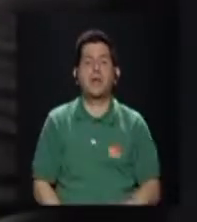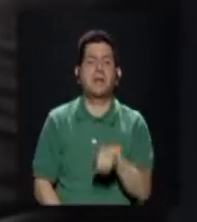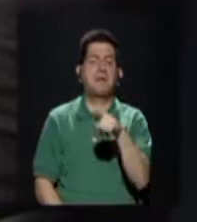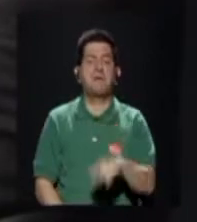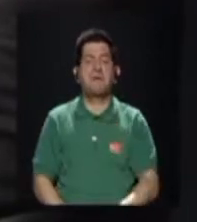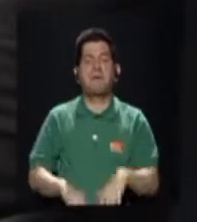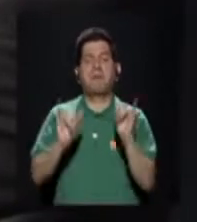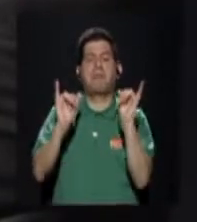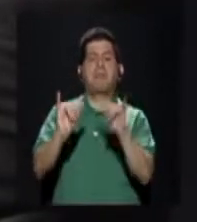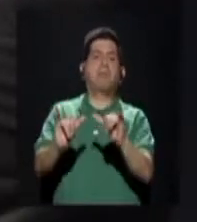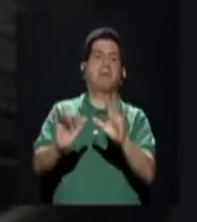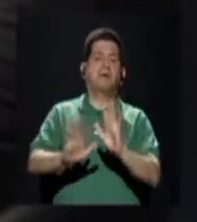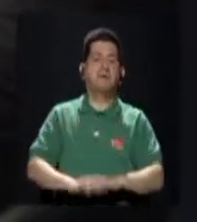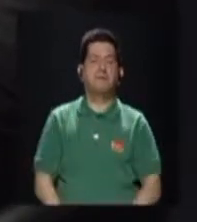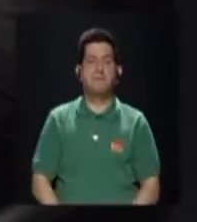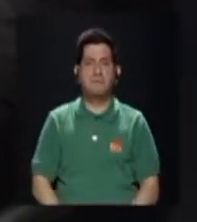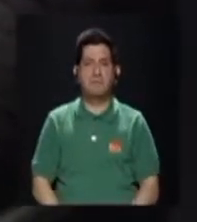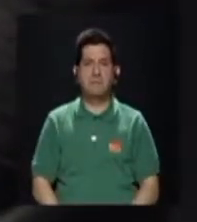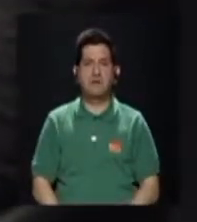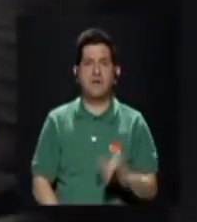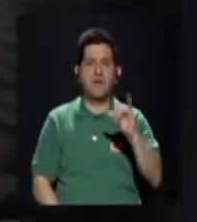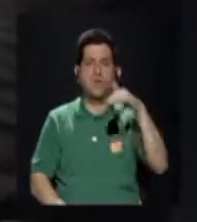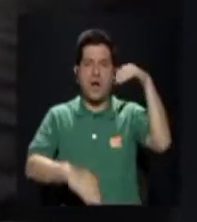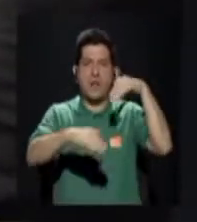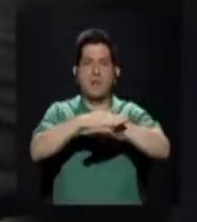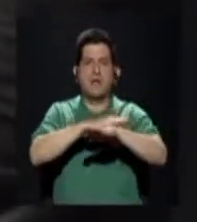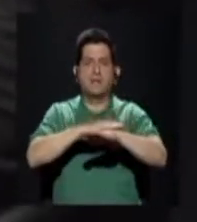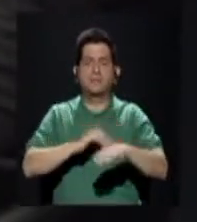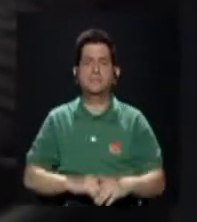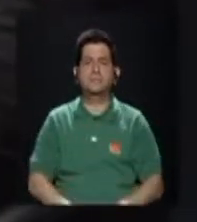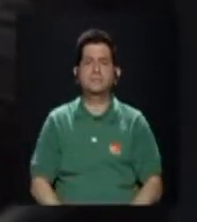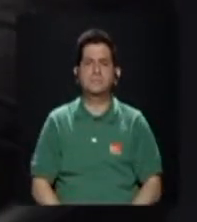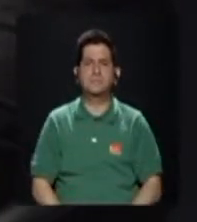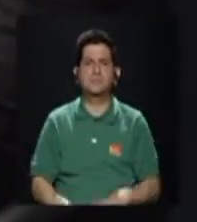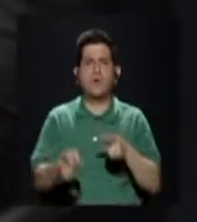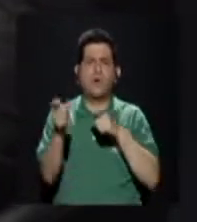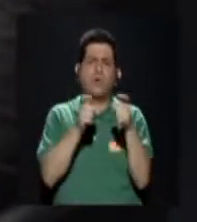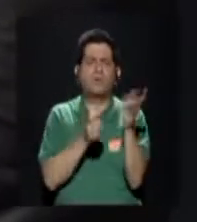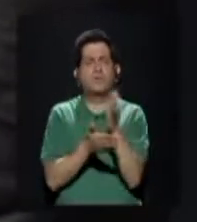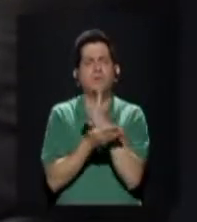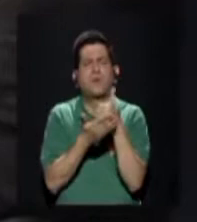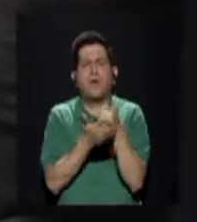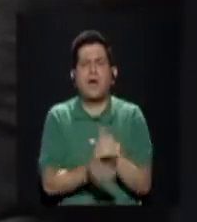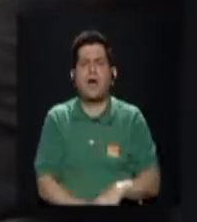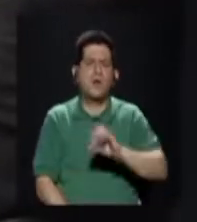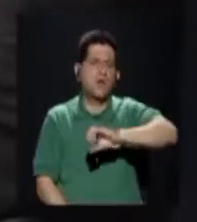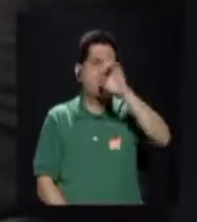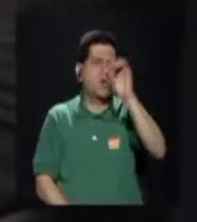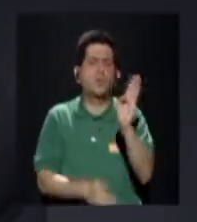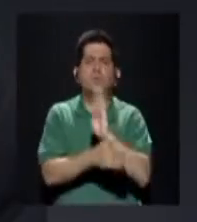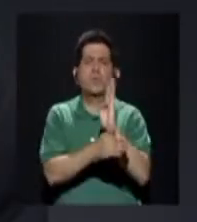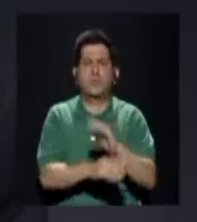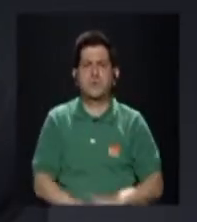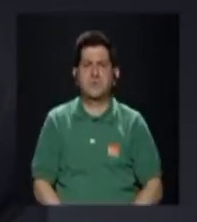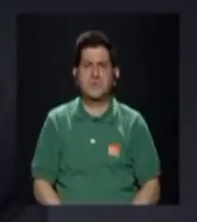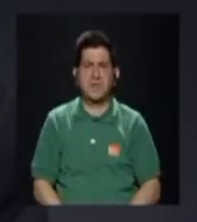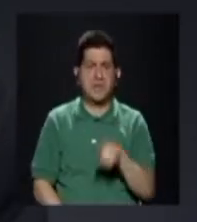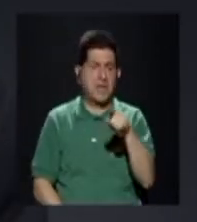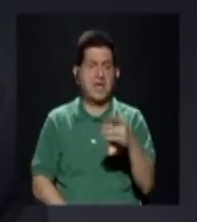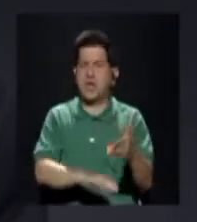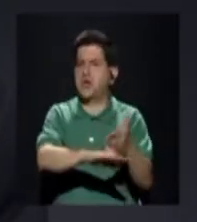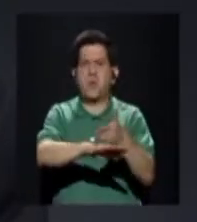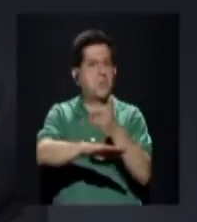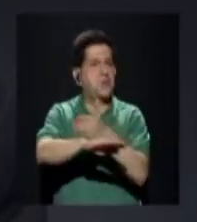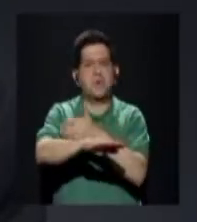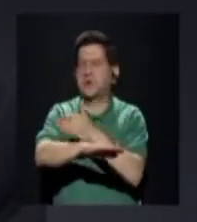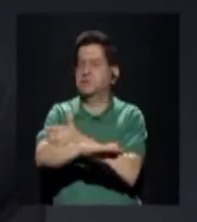botada en una gaveta que quiere regular un poquito lo de las tasas de interés y no camina.